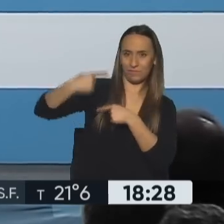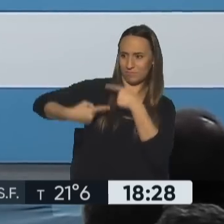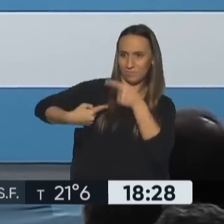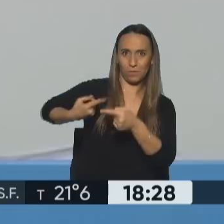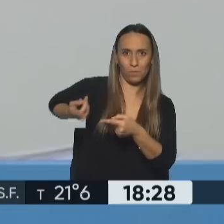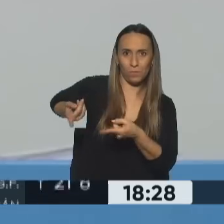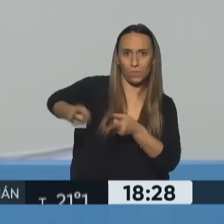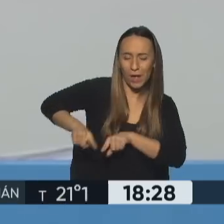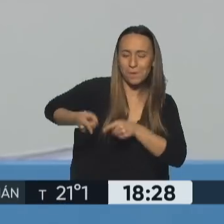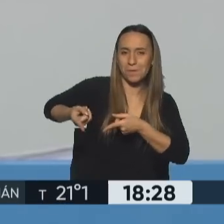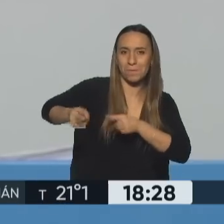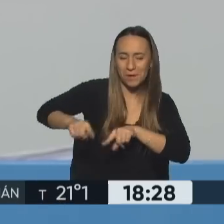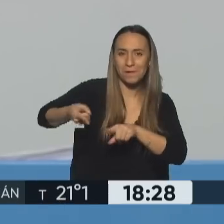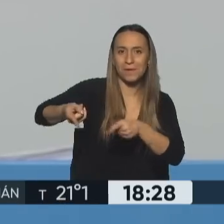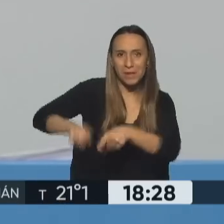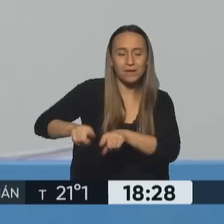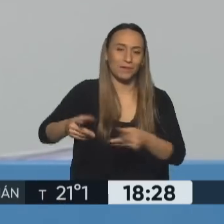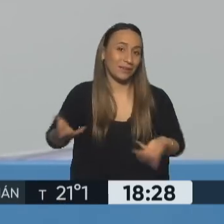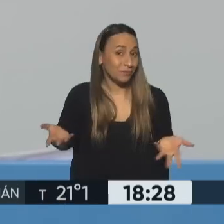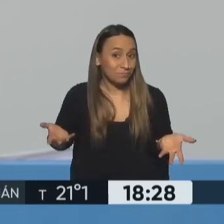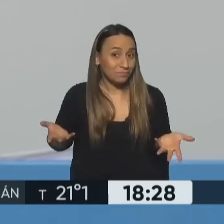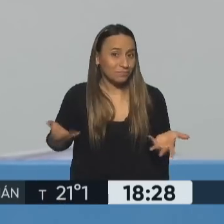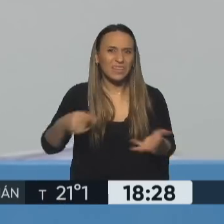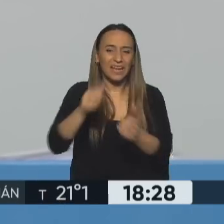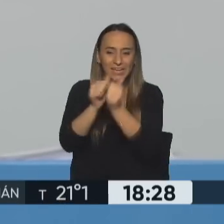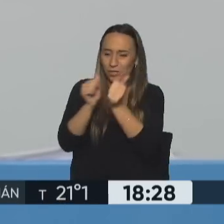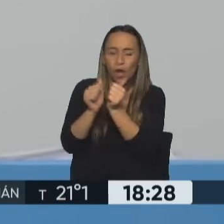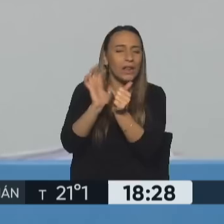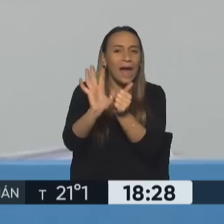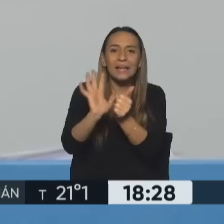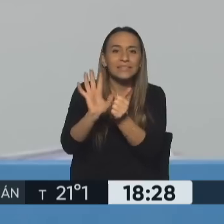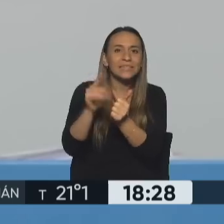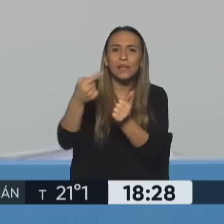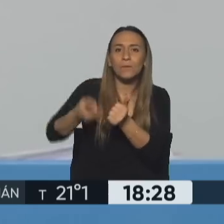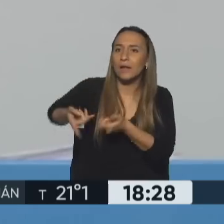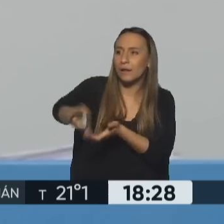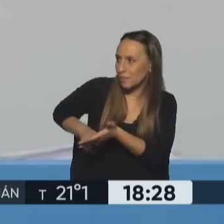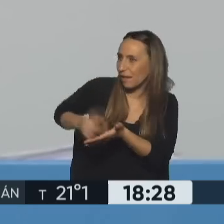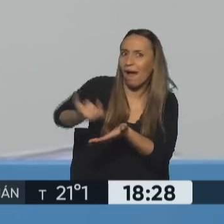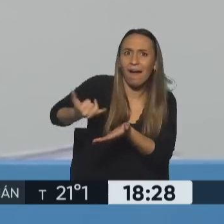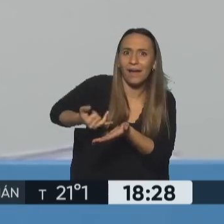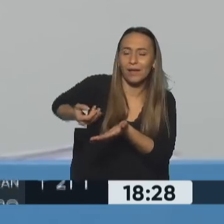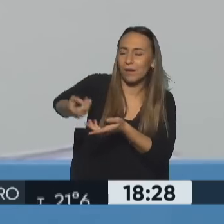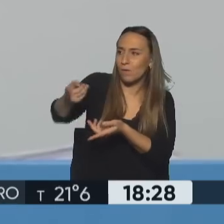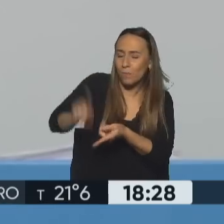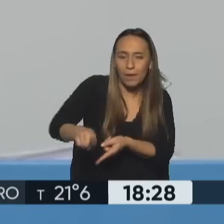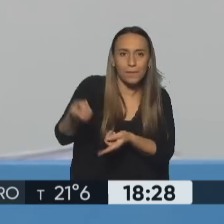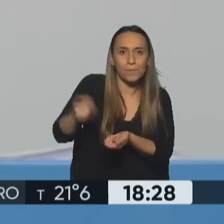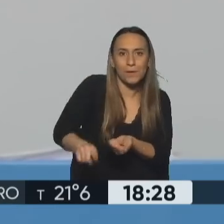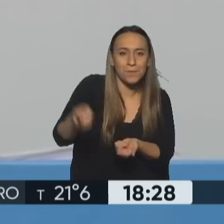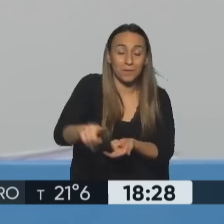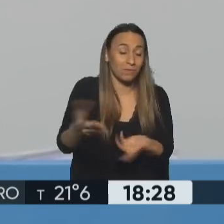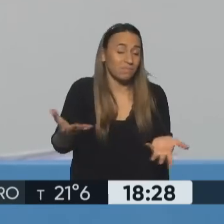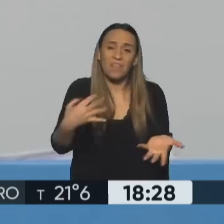historia siempre. Creo que debemos apelar a nuestras mejores ideas, a nuestras